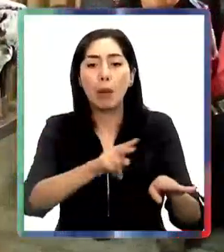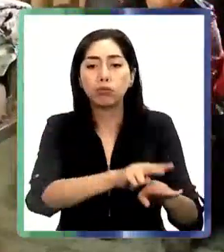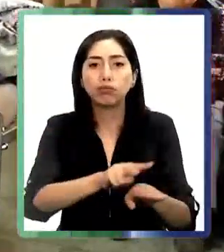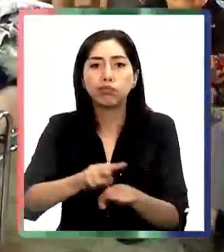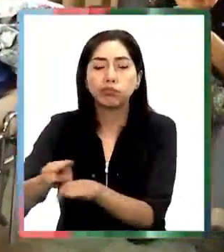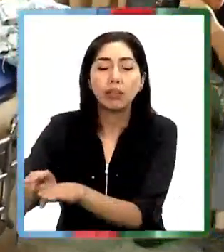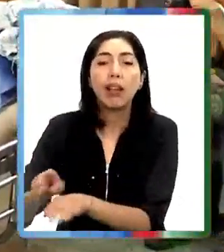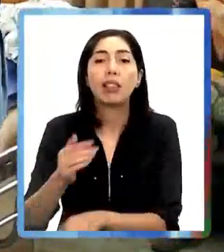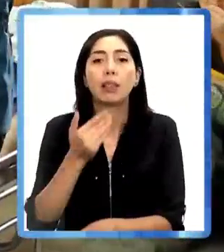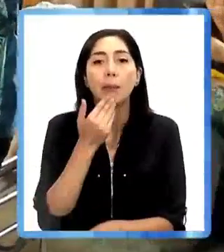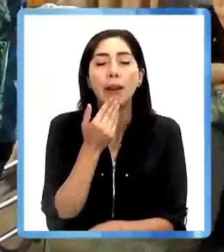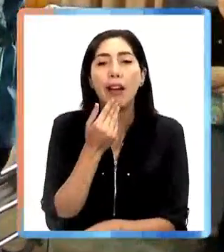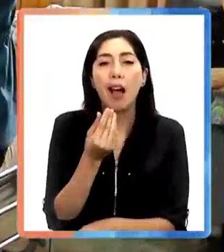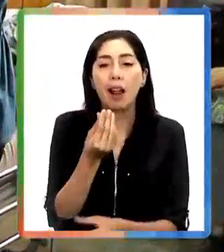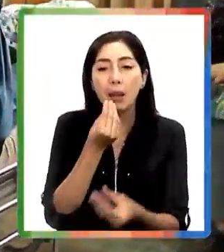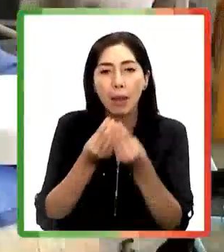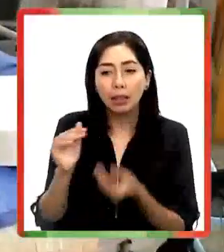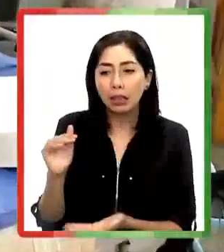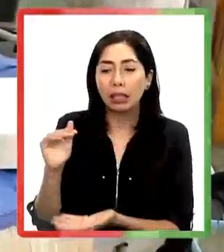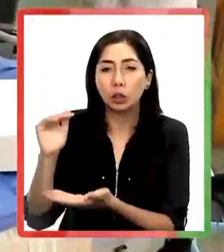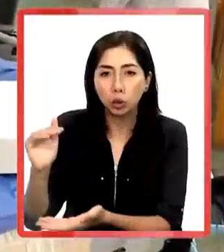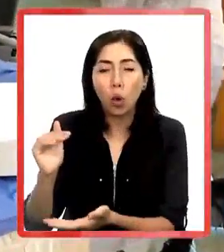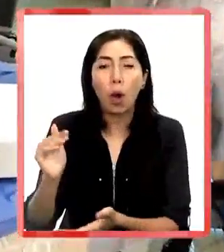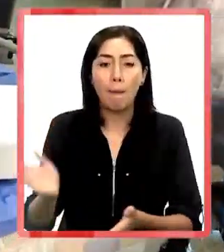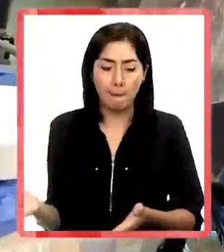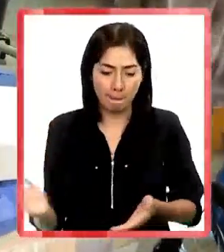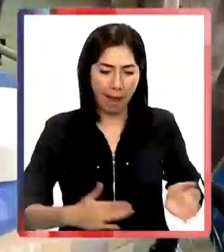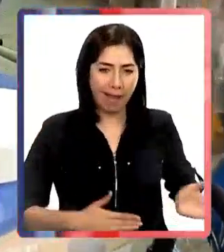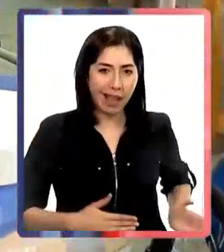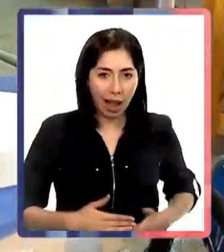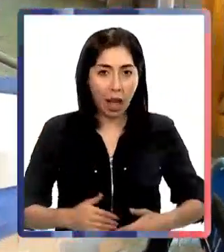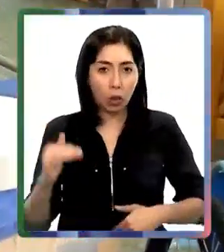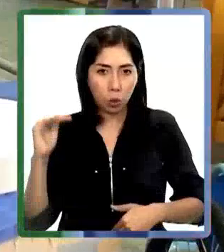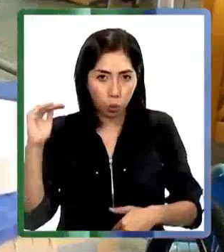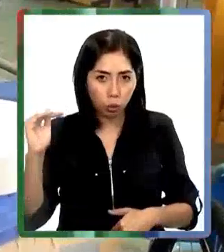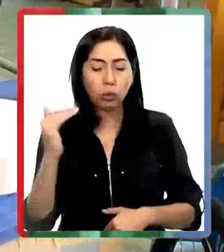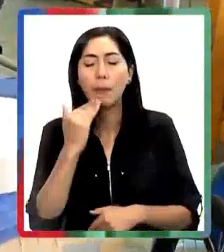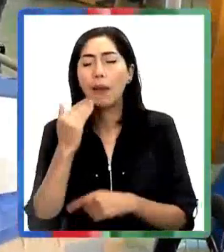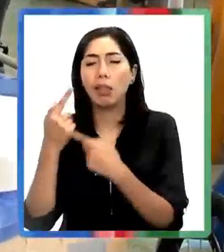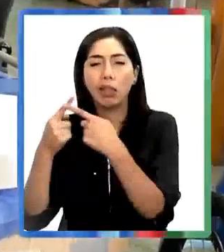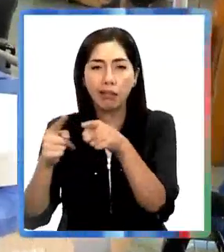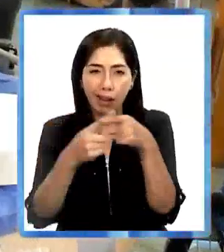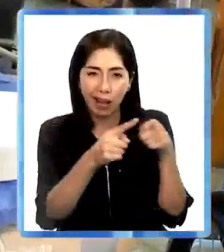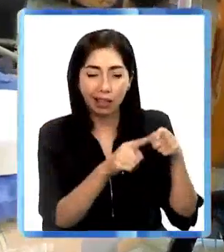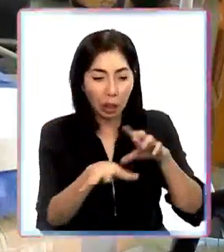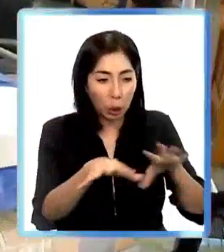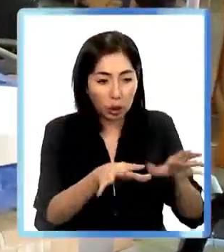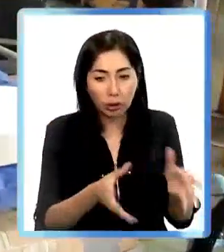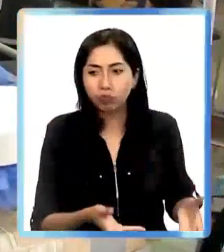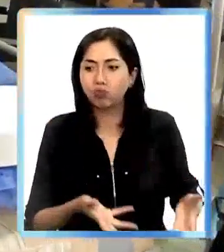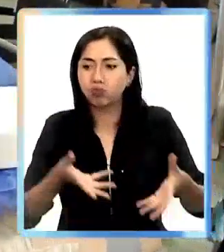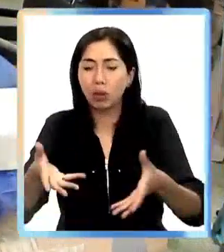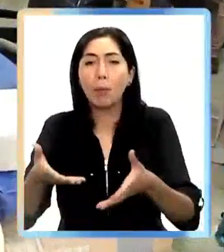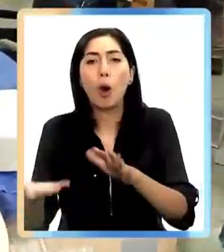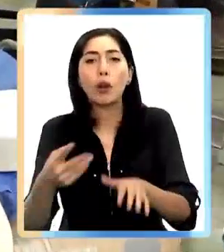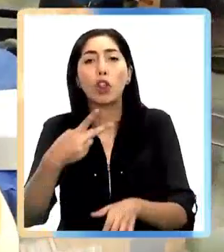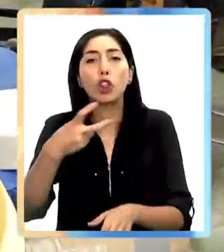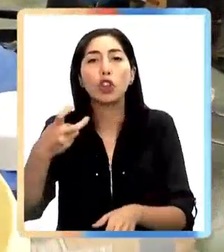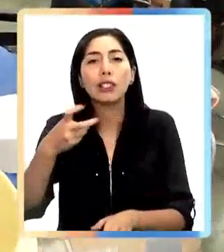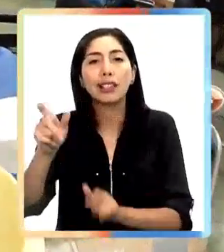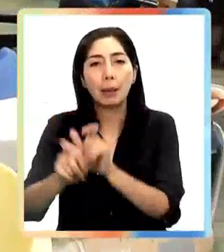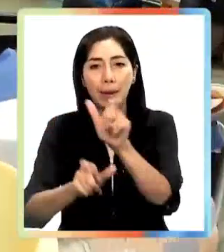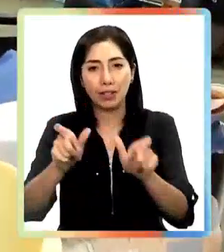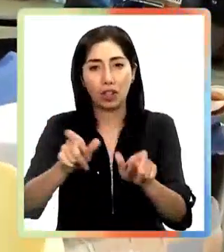clínicos, suplementos alimenticios, pañales en diferentes tallas, entre otros insumos necesarios para los cerca de 200 usuarios que